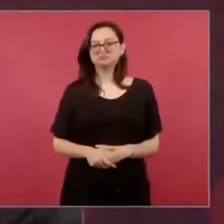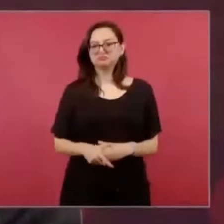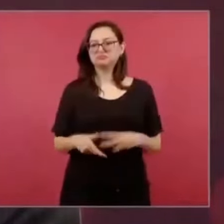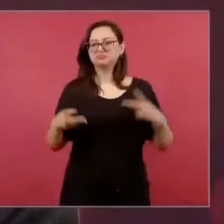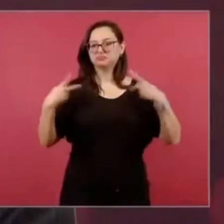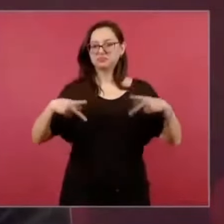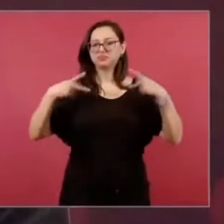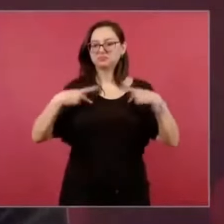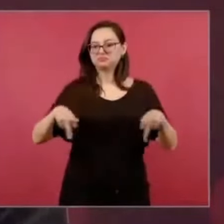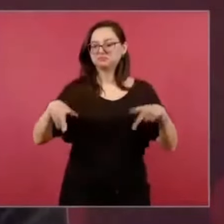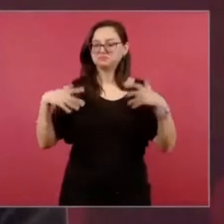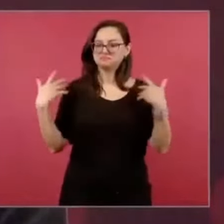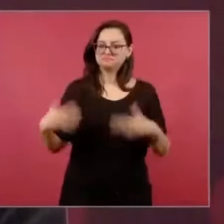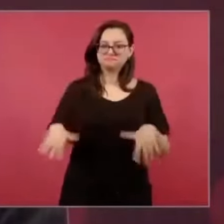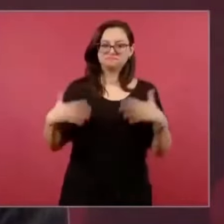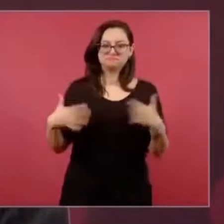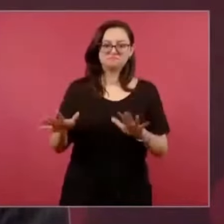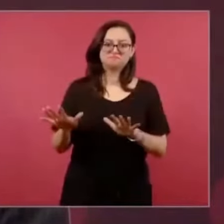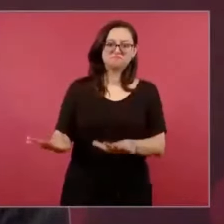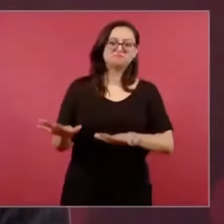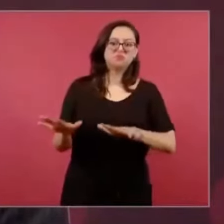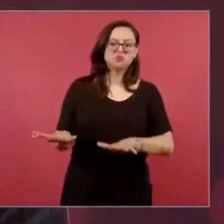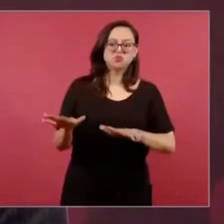pueblo excepcional,